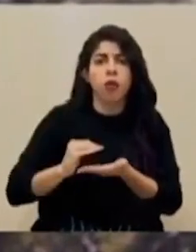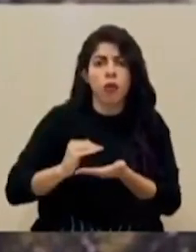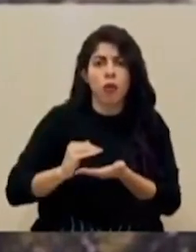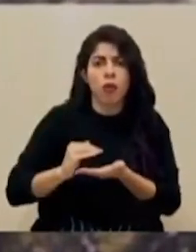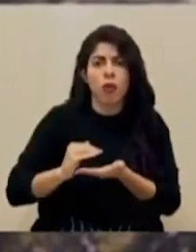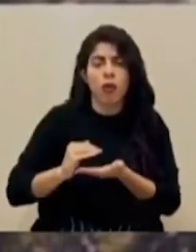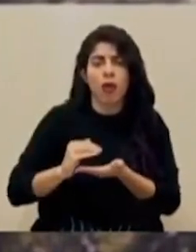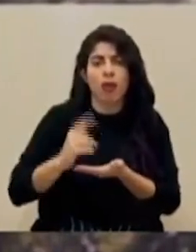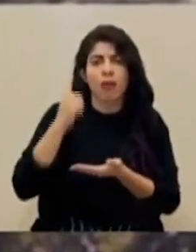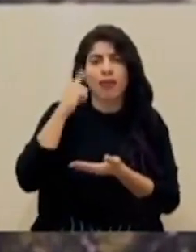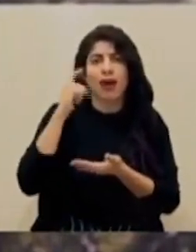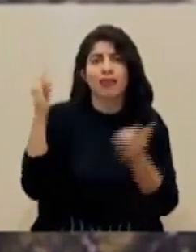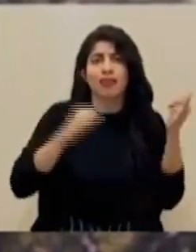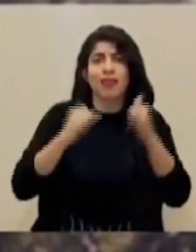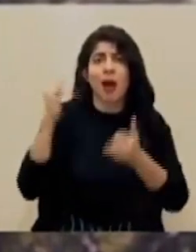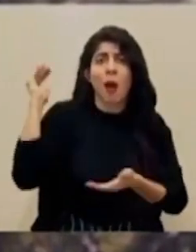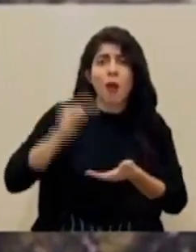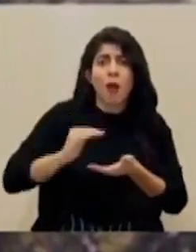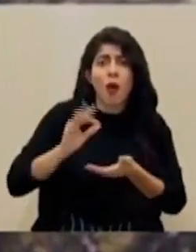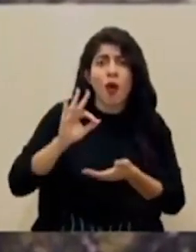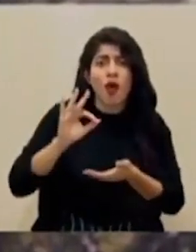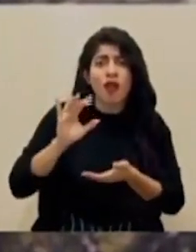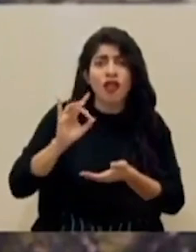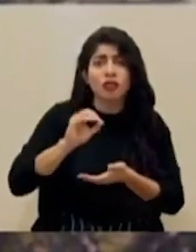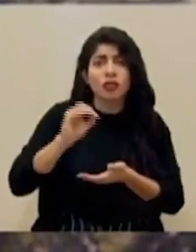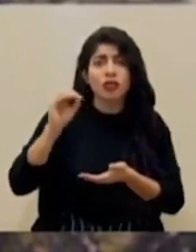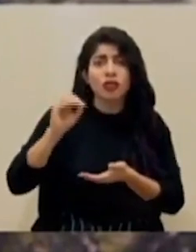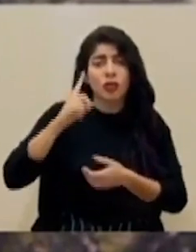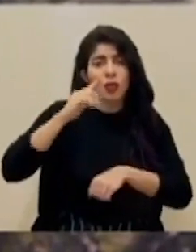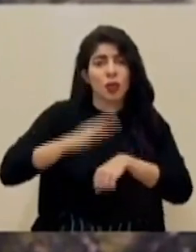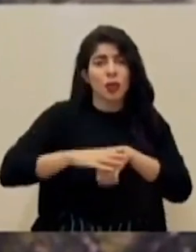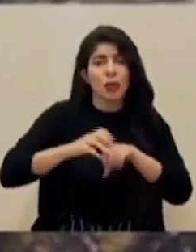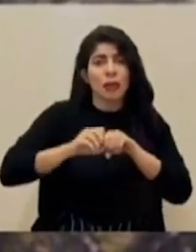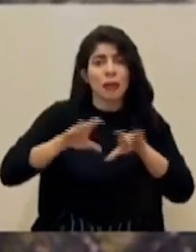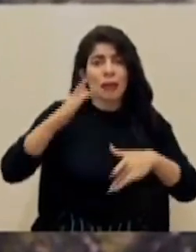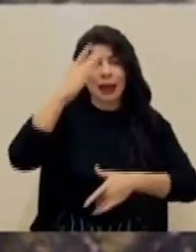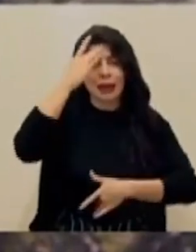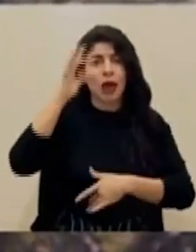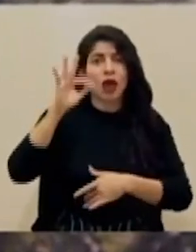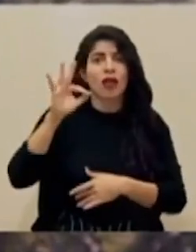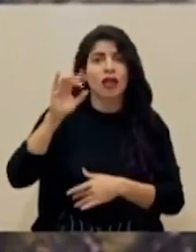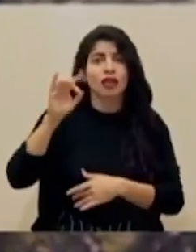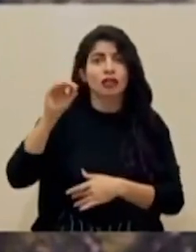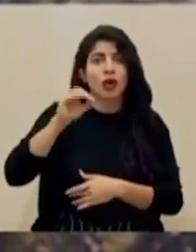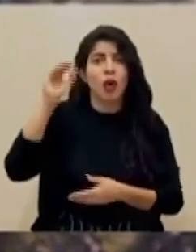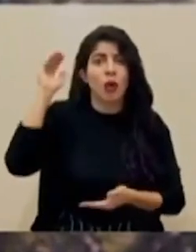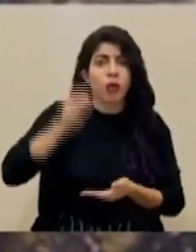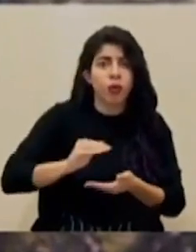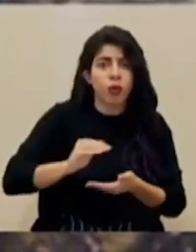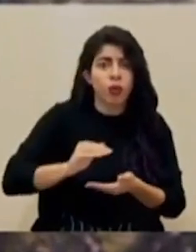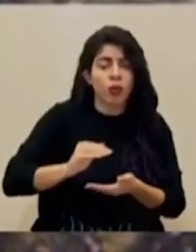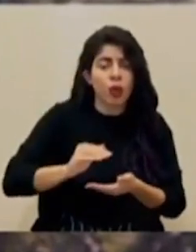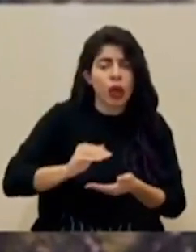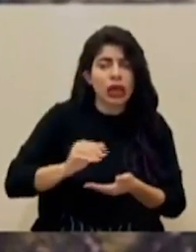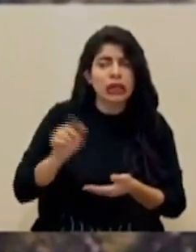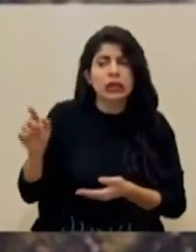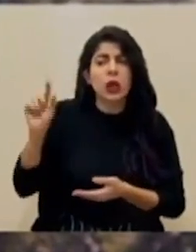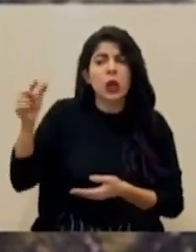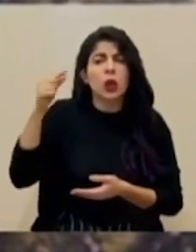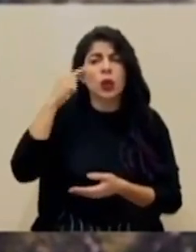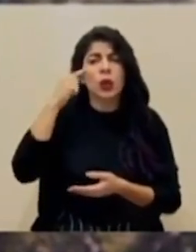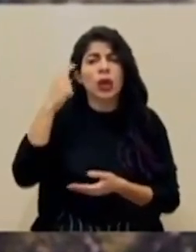la operación caída en 98% este año por la pandemia. ¿Cuál es la valoración que está haciendo el gobierno al